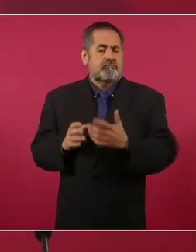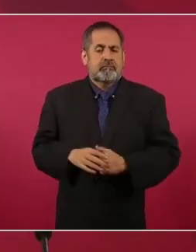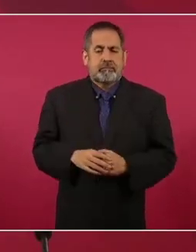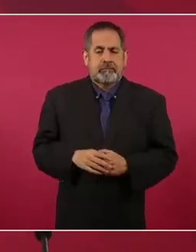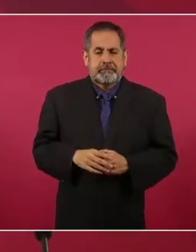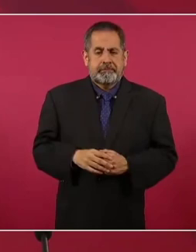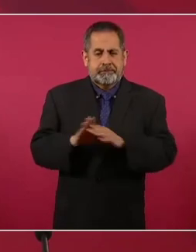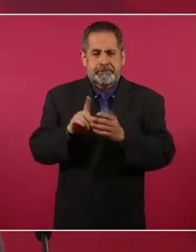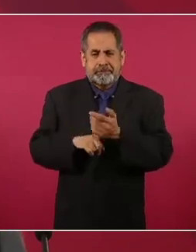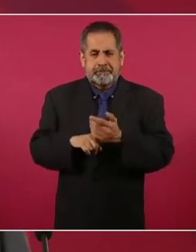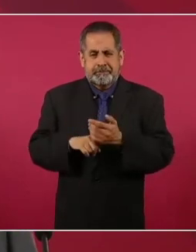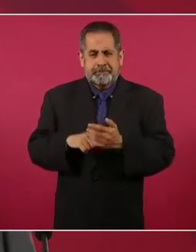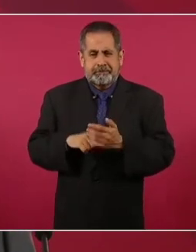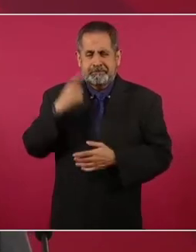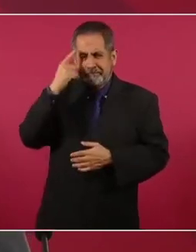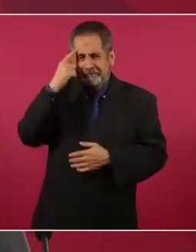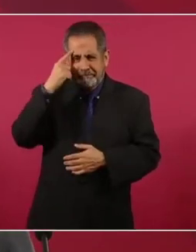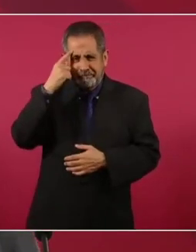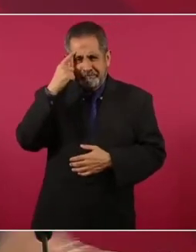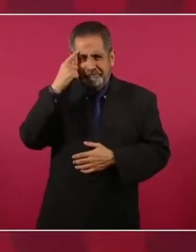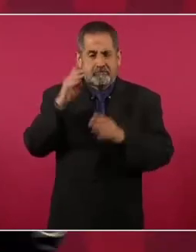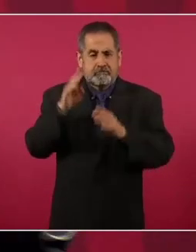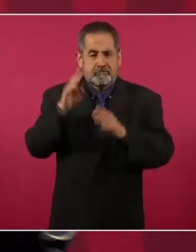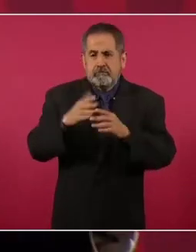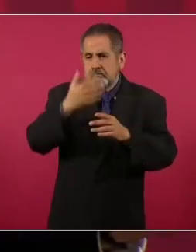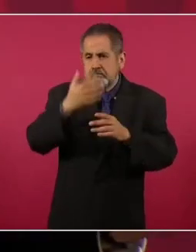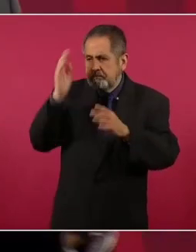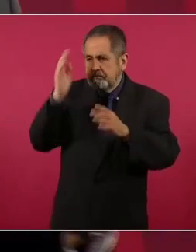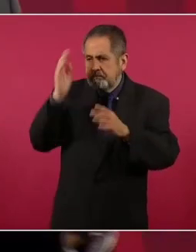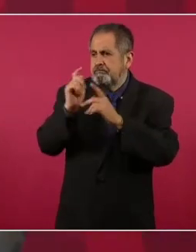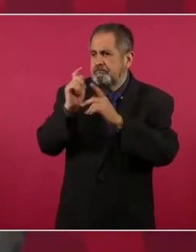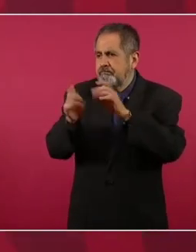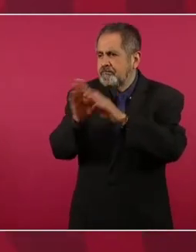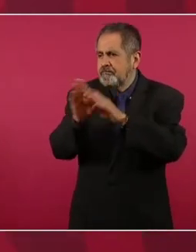que no se ocupa de conocer